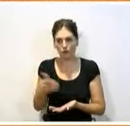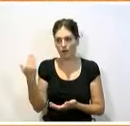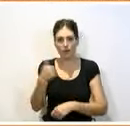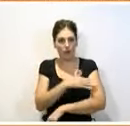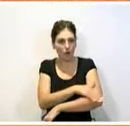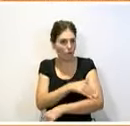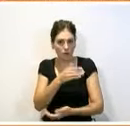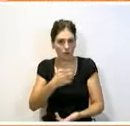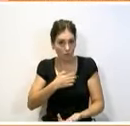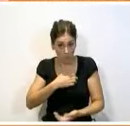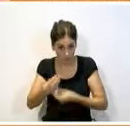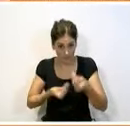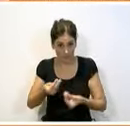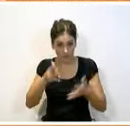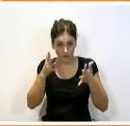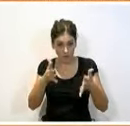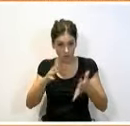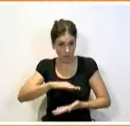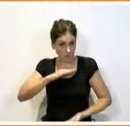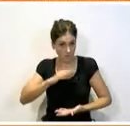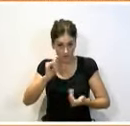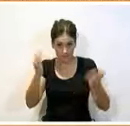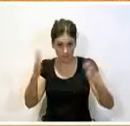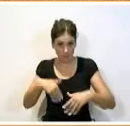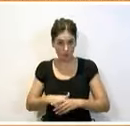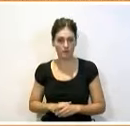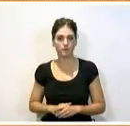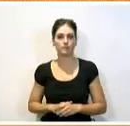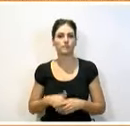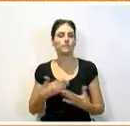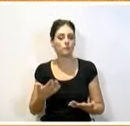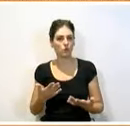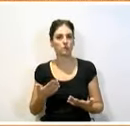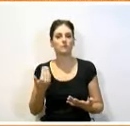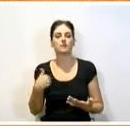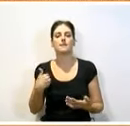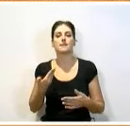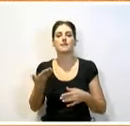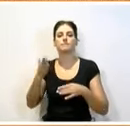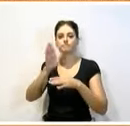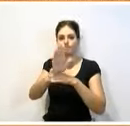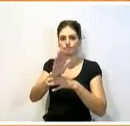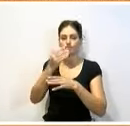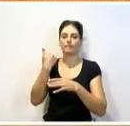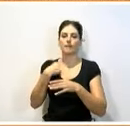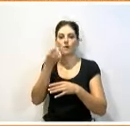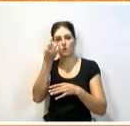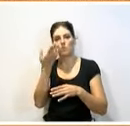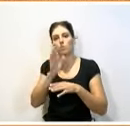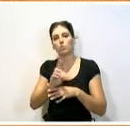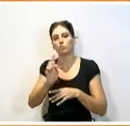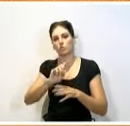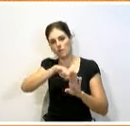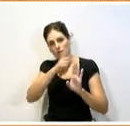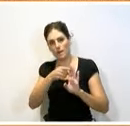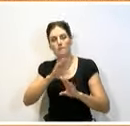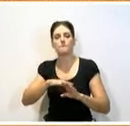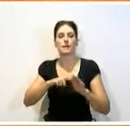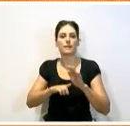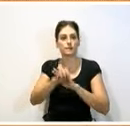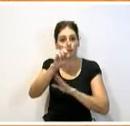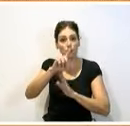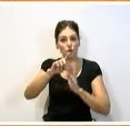anterior consejera con competencias en esta materia. De hecho, ya planteamos aquí una proposición no de ley para que estuviera el desarrollo